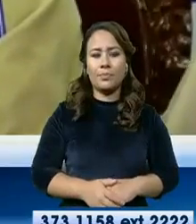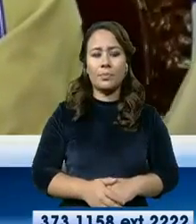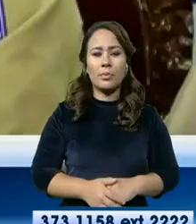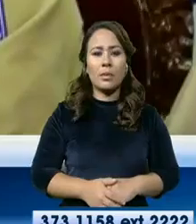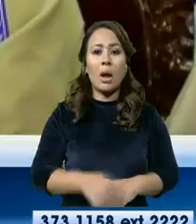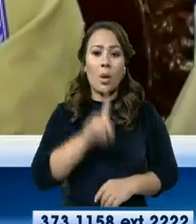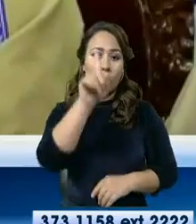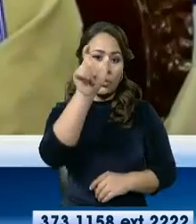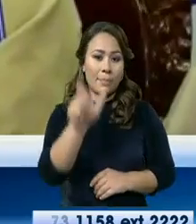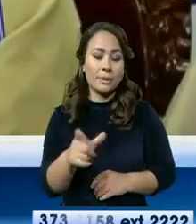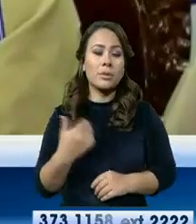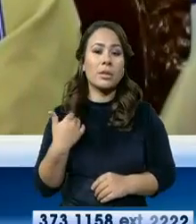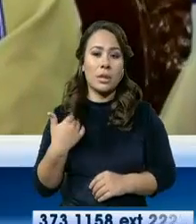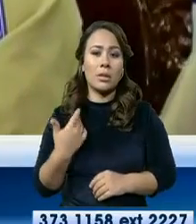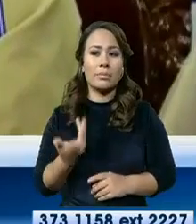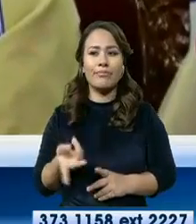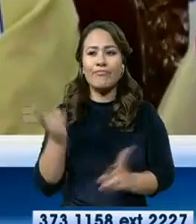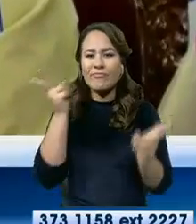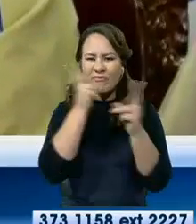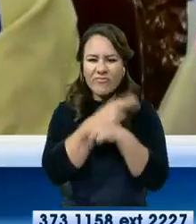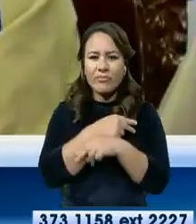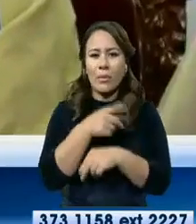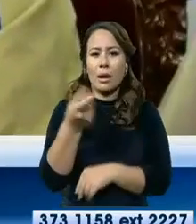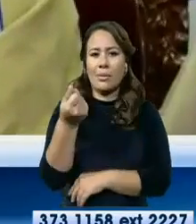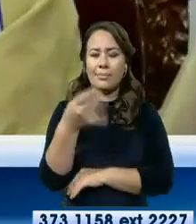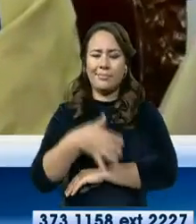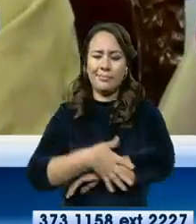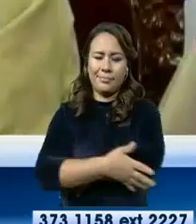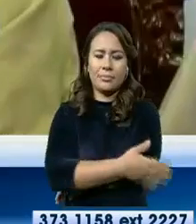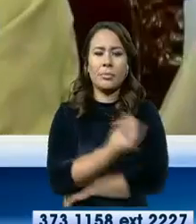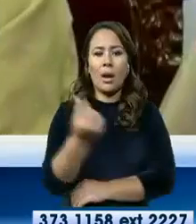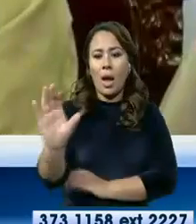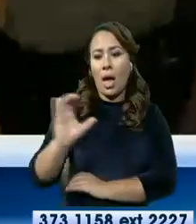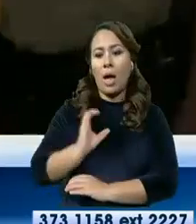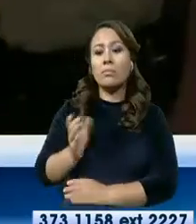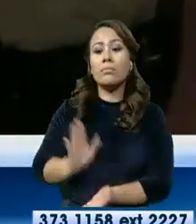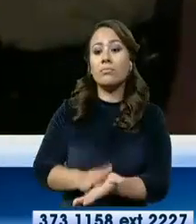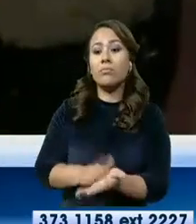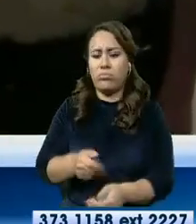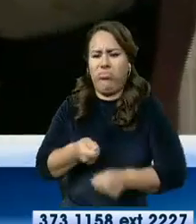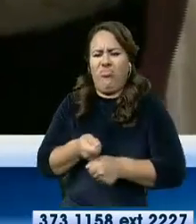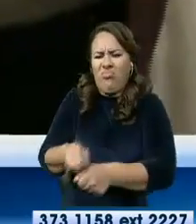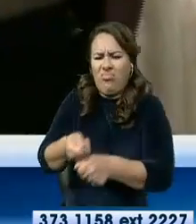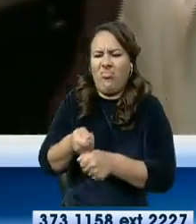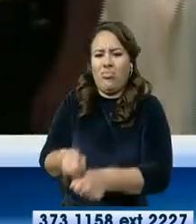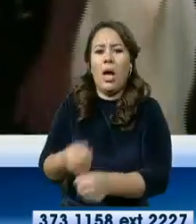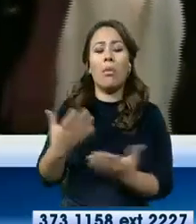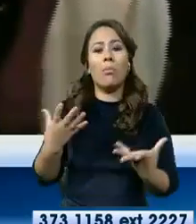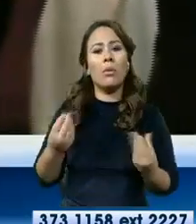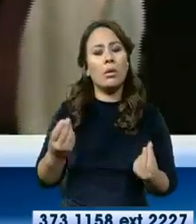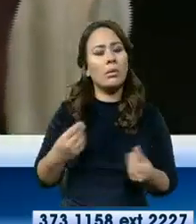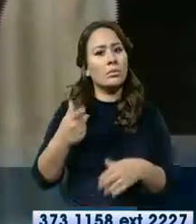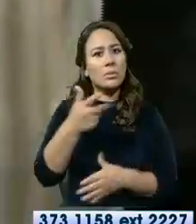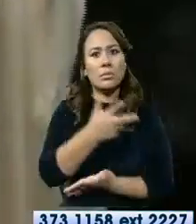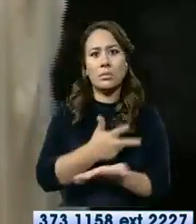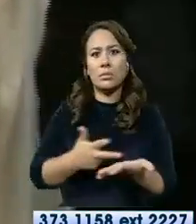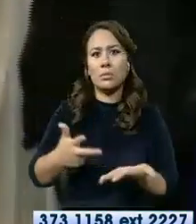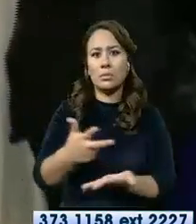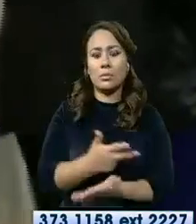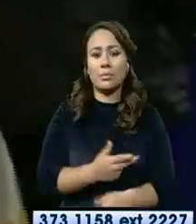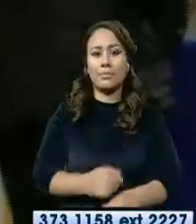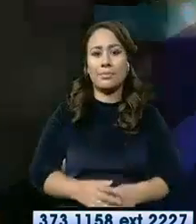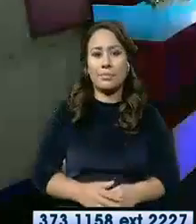captura vigente por estafa y fueron puestas a órdenes de las autoridades. Desde la provincia del Carchi, informa Miriam